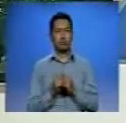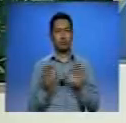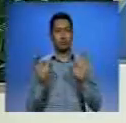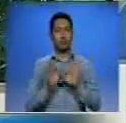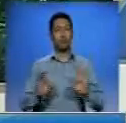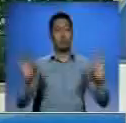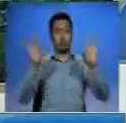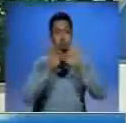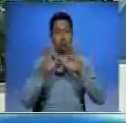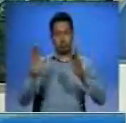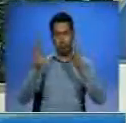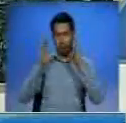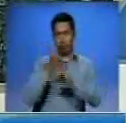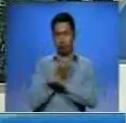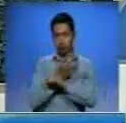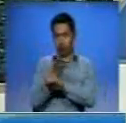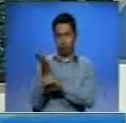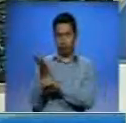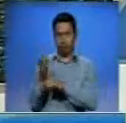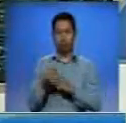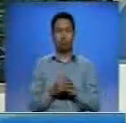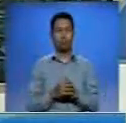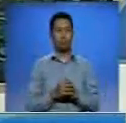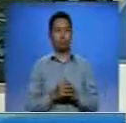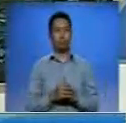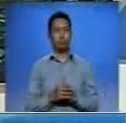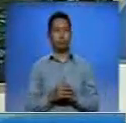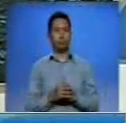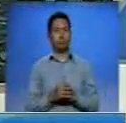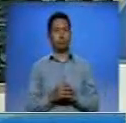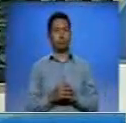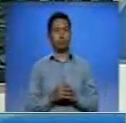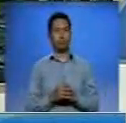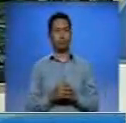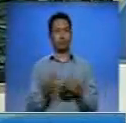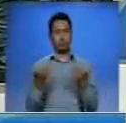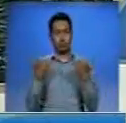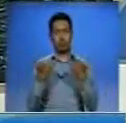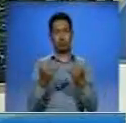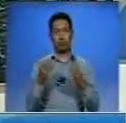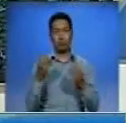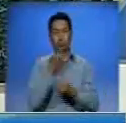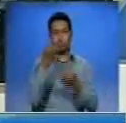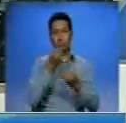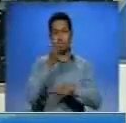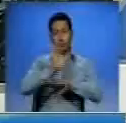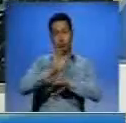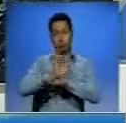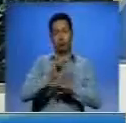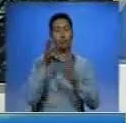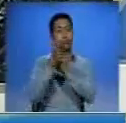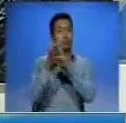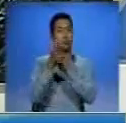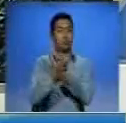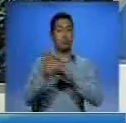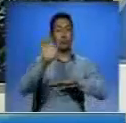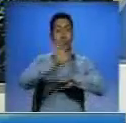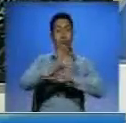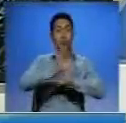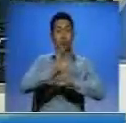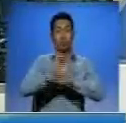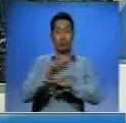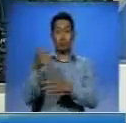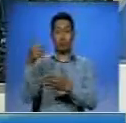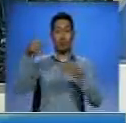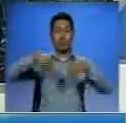Importante tener en cuenta estas recomendaciones. 19:49, retomamos la información de nuestro país para contarles que Ecuador será sede de los